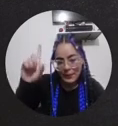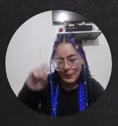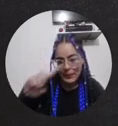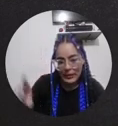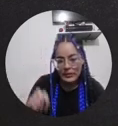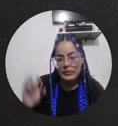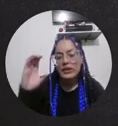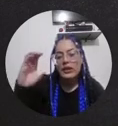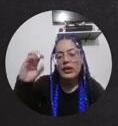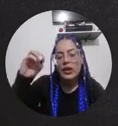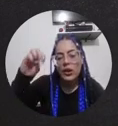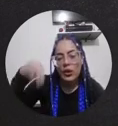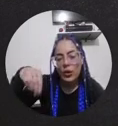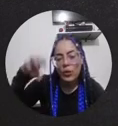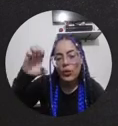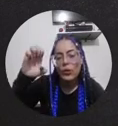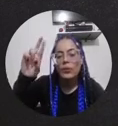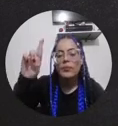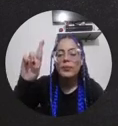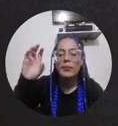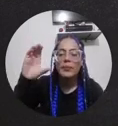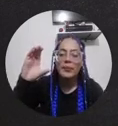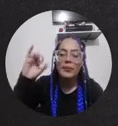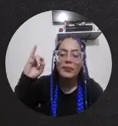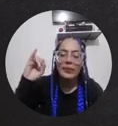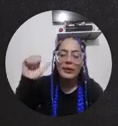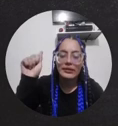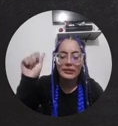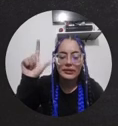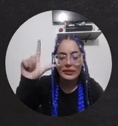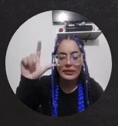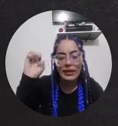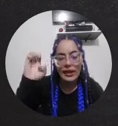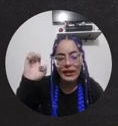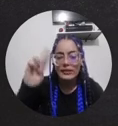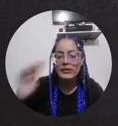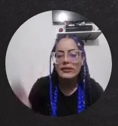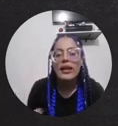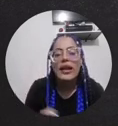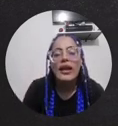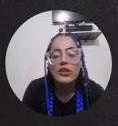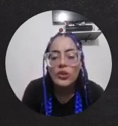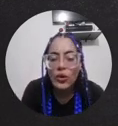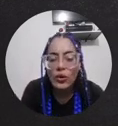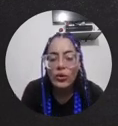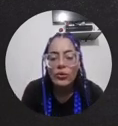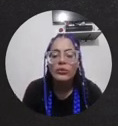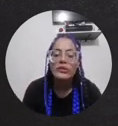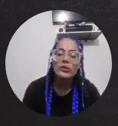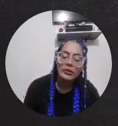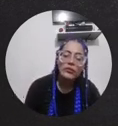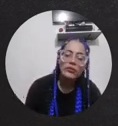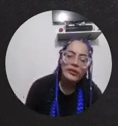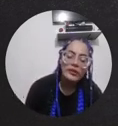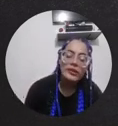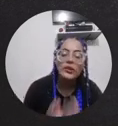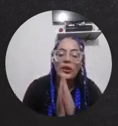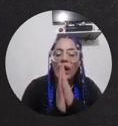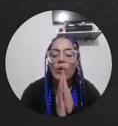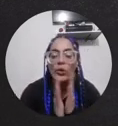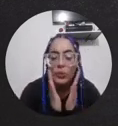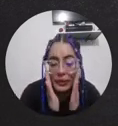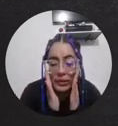Los papeles comerciales son un instrumento de